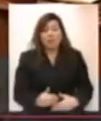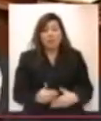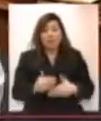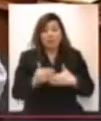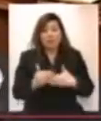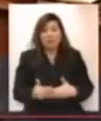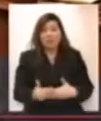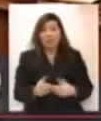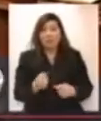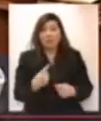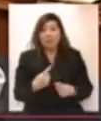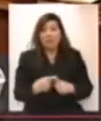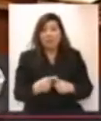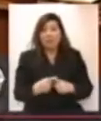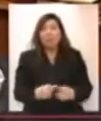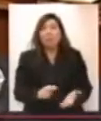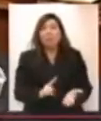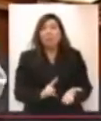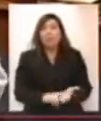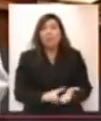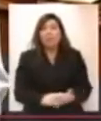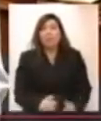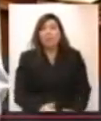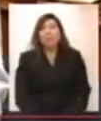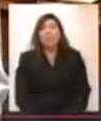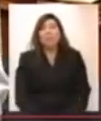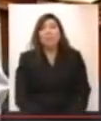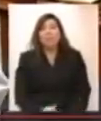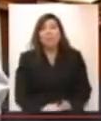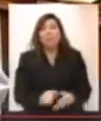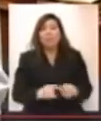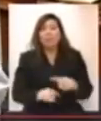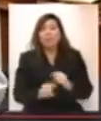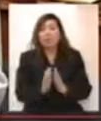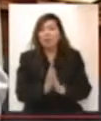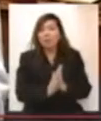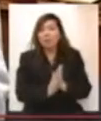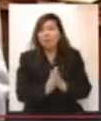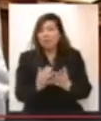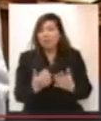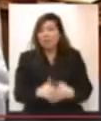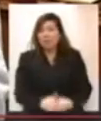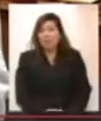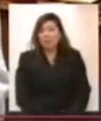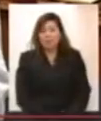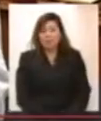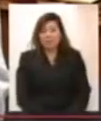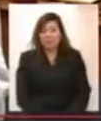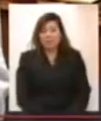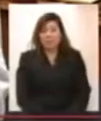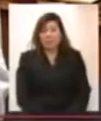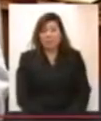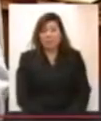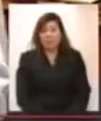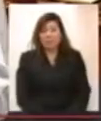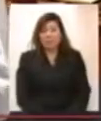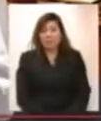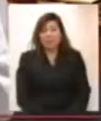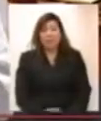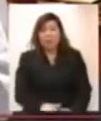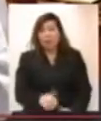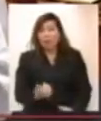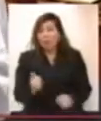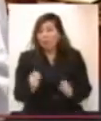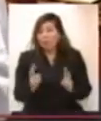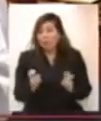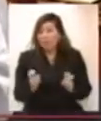ampliando el plazo de exoneración de los impuestos que venían gozando las empresas en estos momentos. Irse a